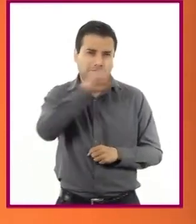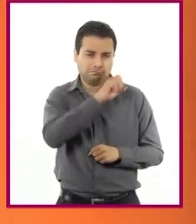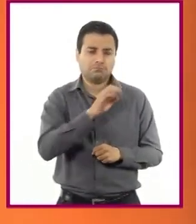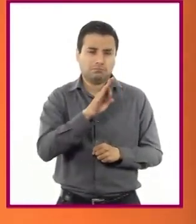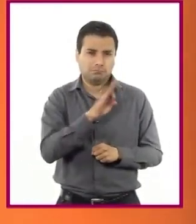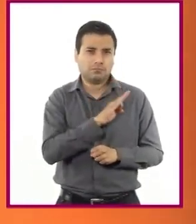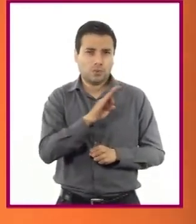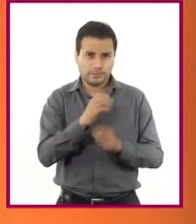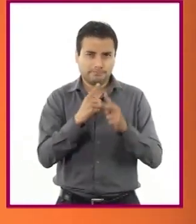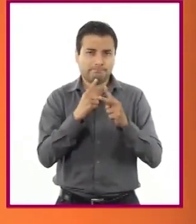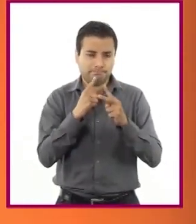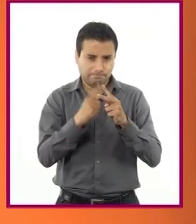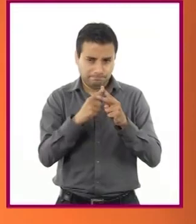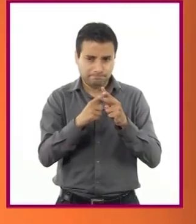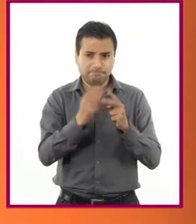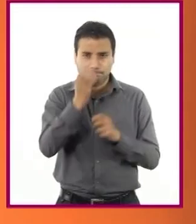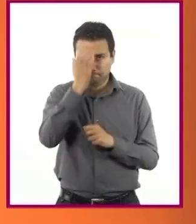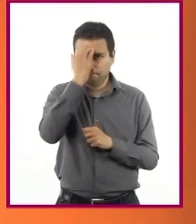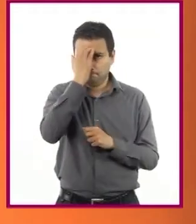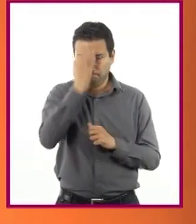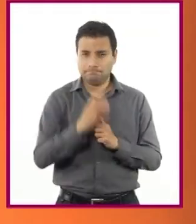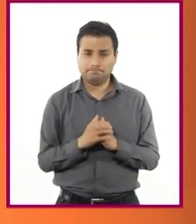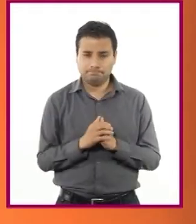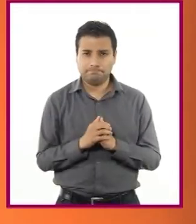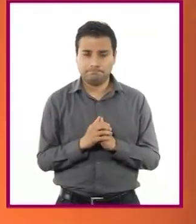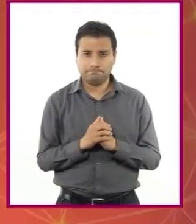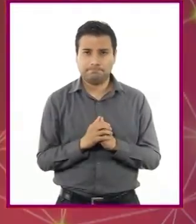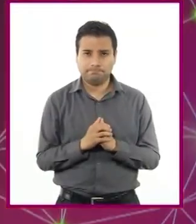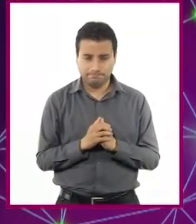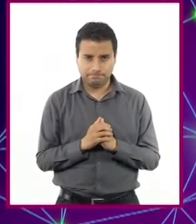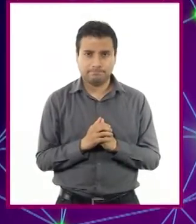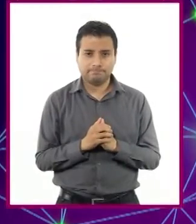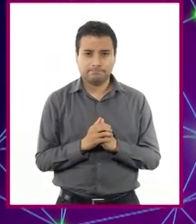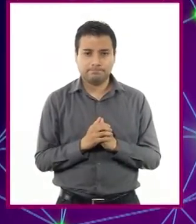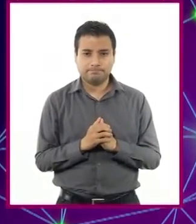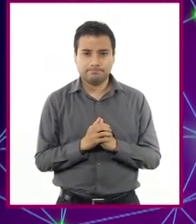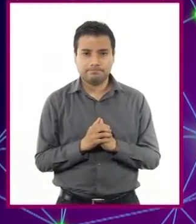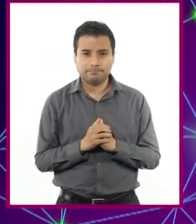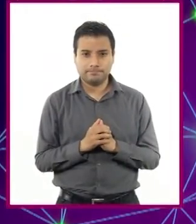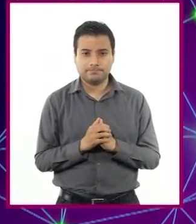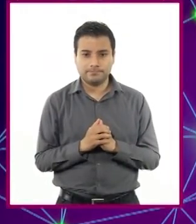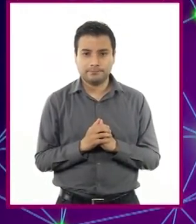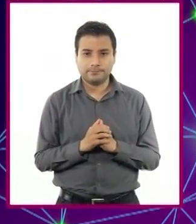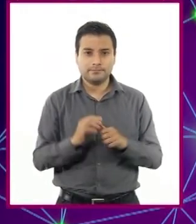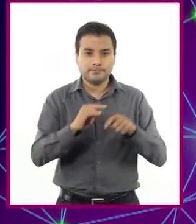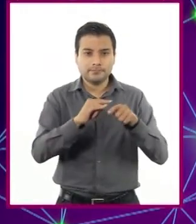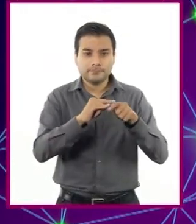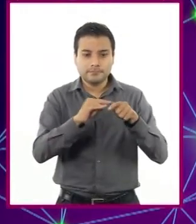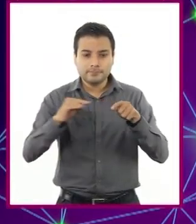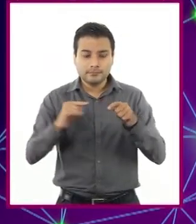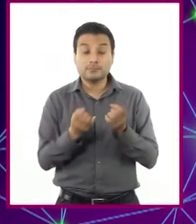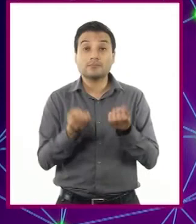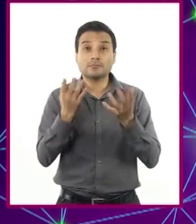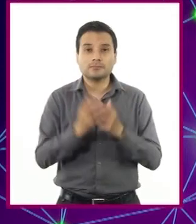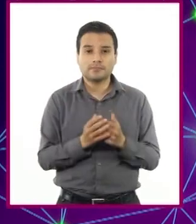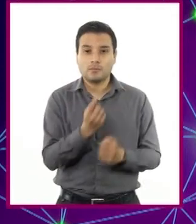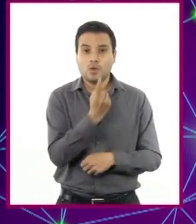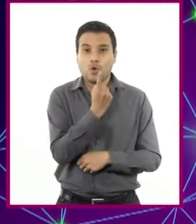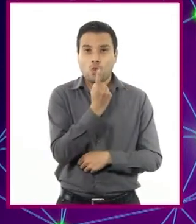el área de la base del envase. Así, el área de la base es igual a 1.2